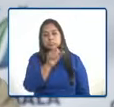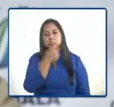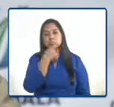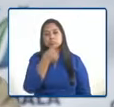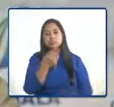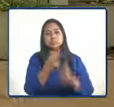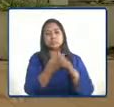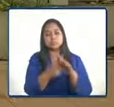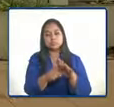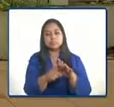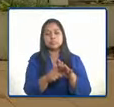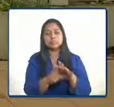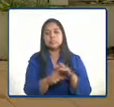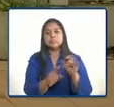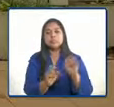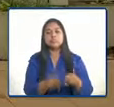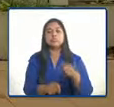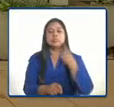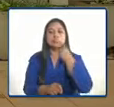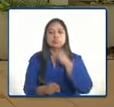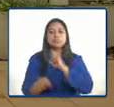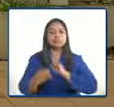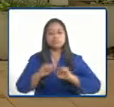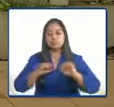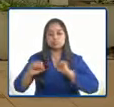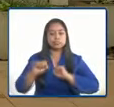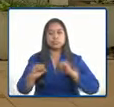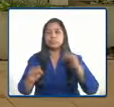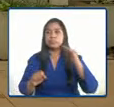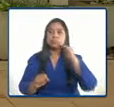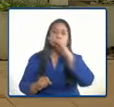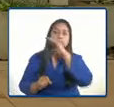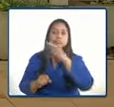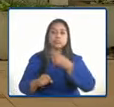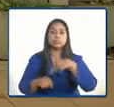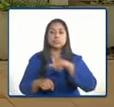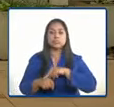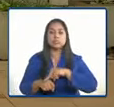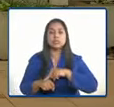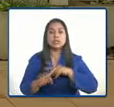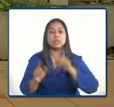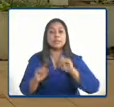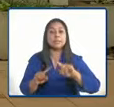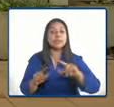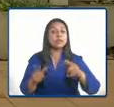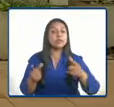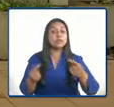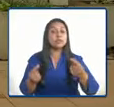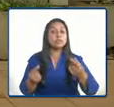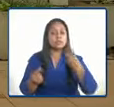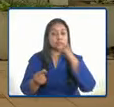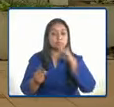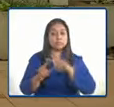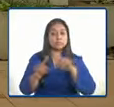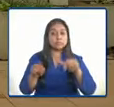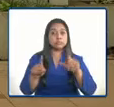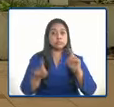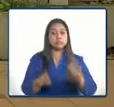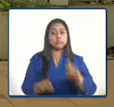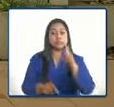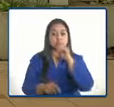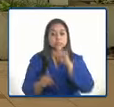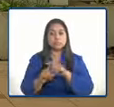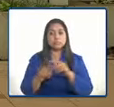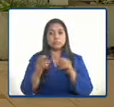gestión, del poder activar la aviación nacional, pero esto se debe a que tenemos que tener una infraestructura